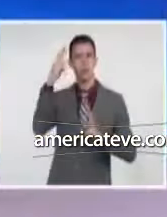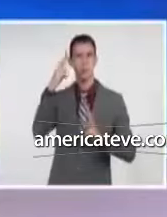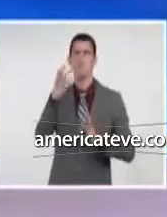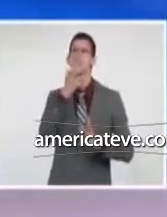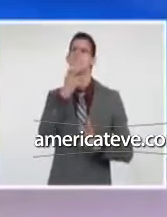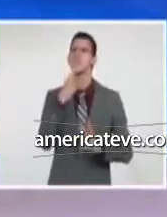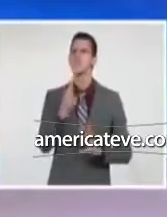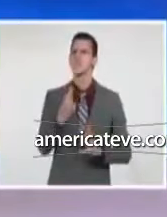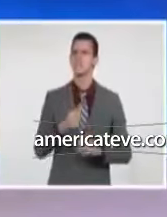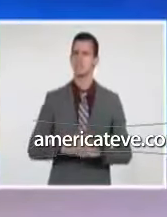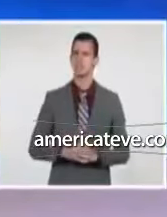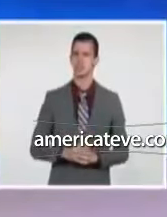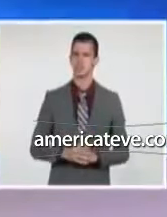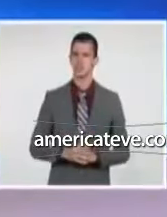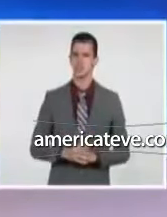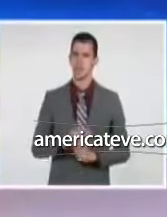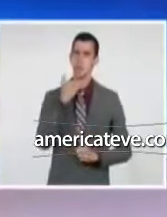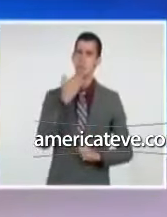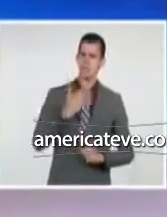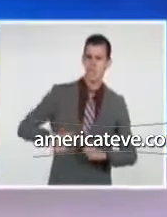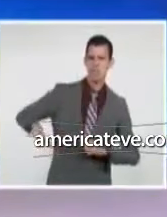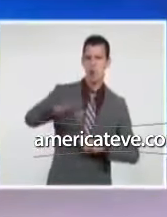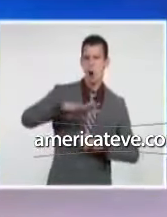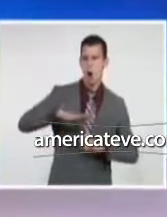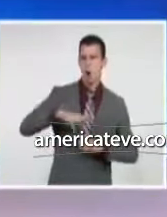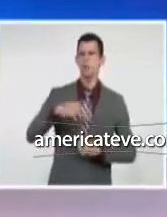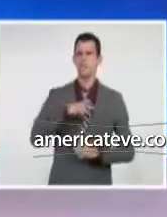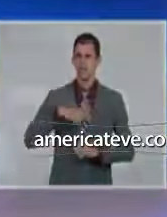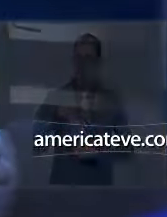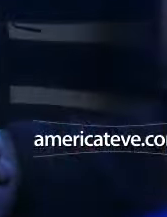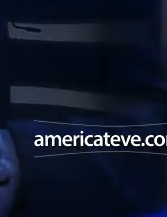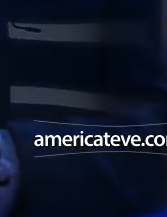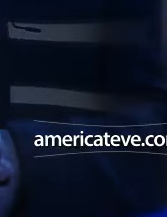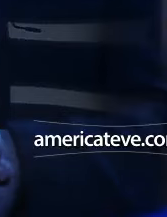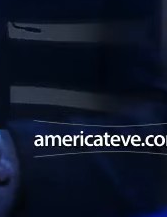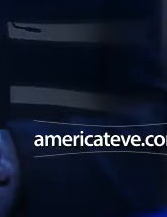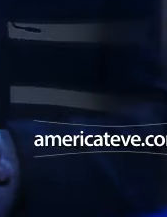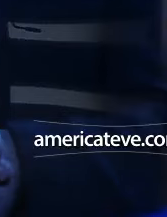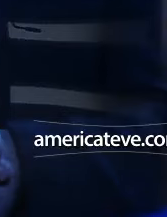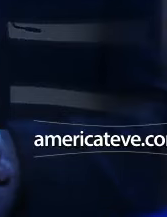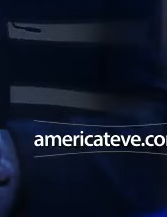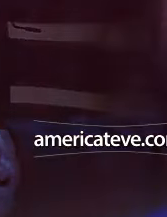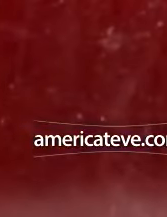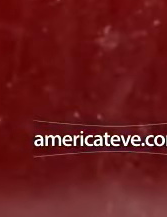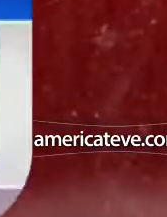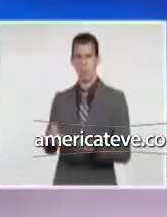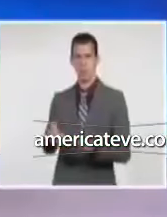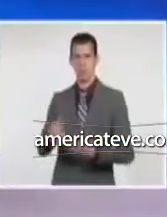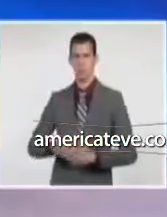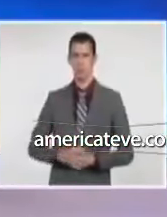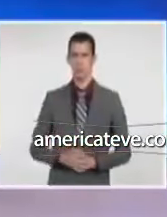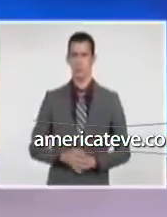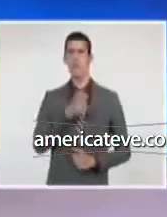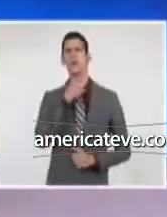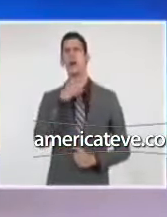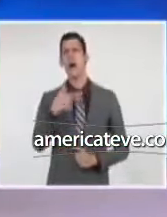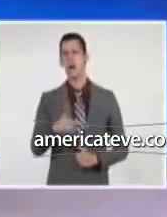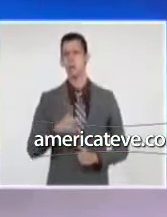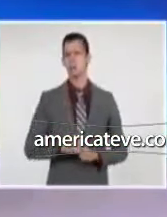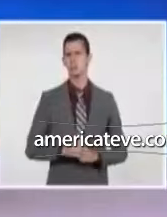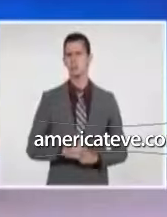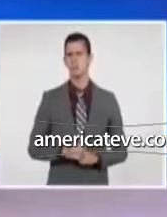que dijo en su segmento del noticiero cubano que yo tenía que aprender a contar veamos como lo reflejó